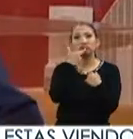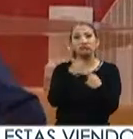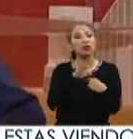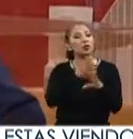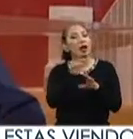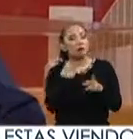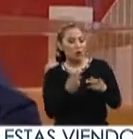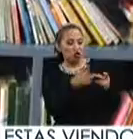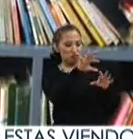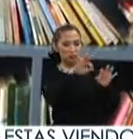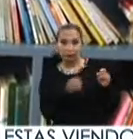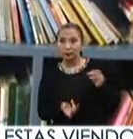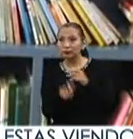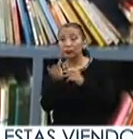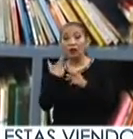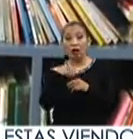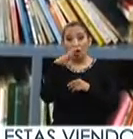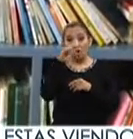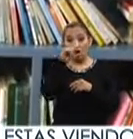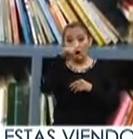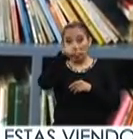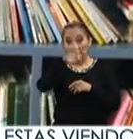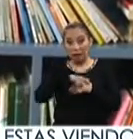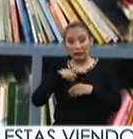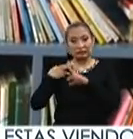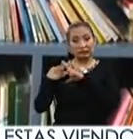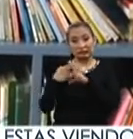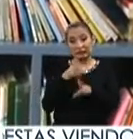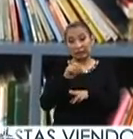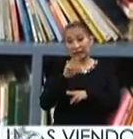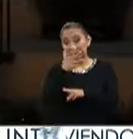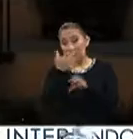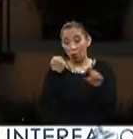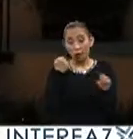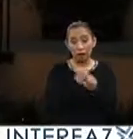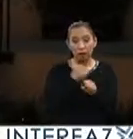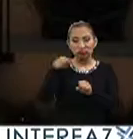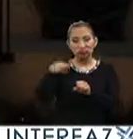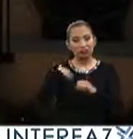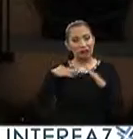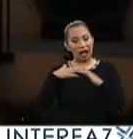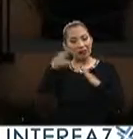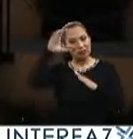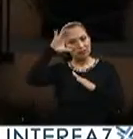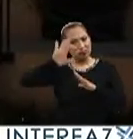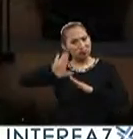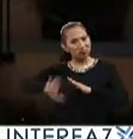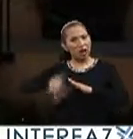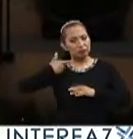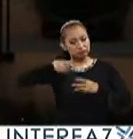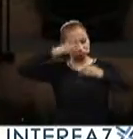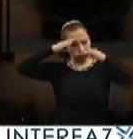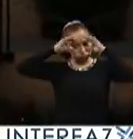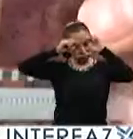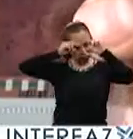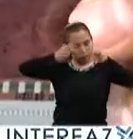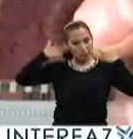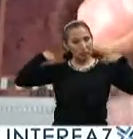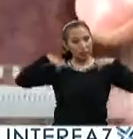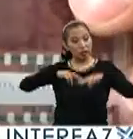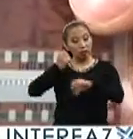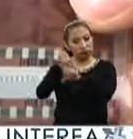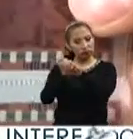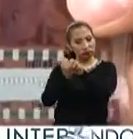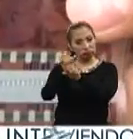elegir qué pregunta hacerle. El Colegio Nacional cumple 75 años siendo la casa de científicos, pensadores, maestros